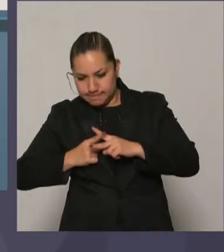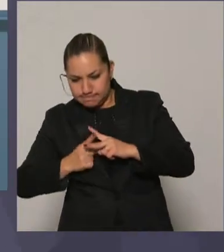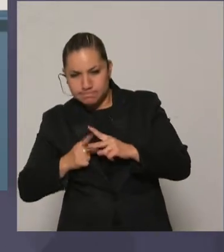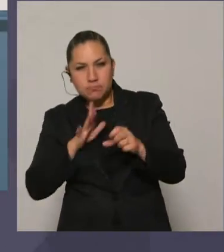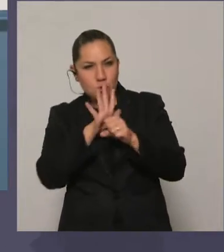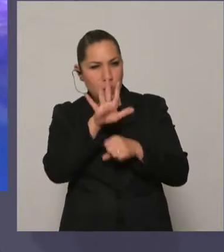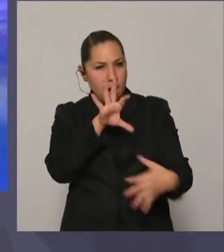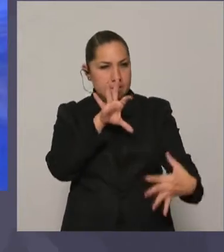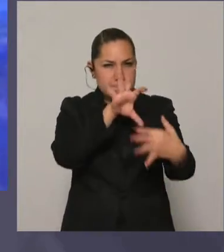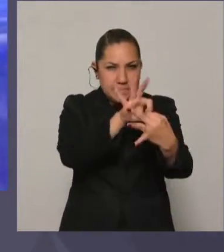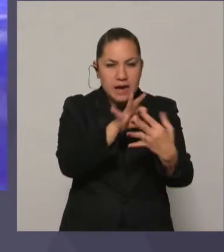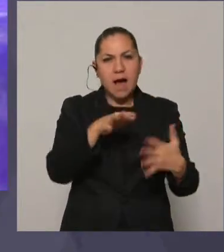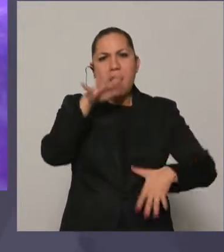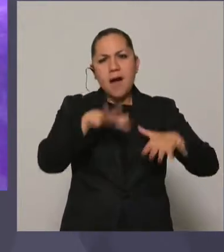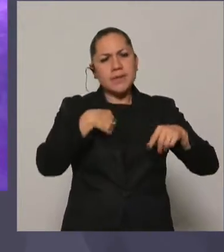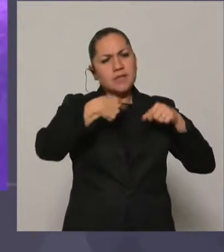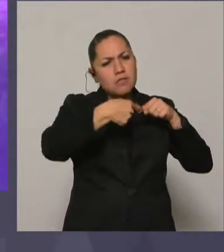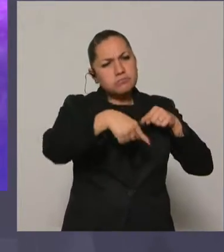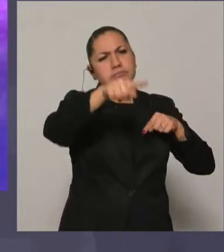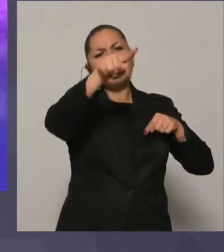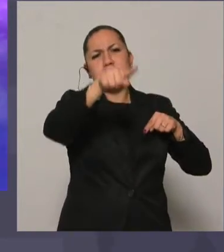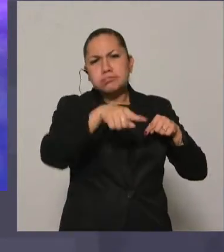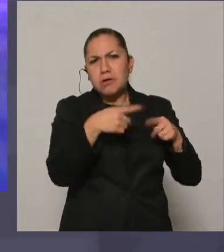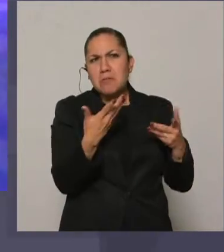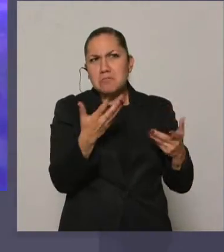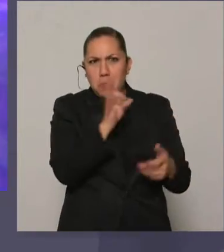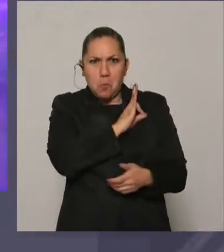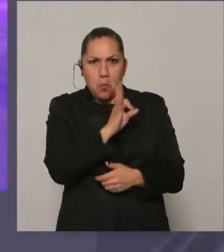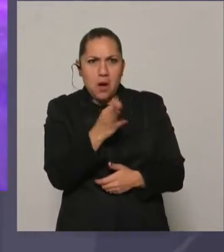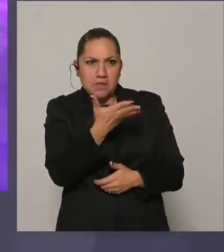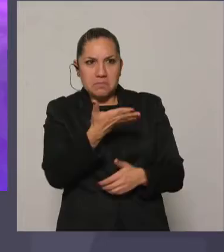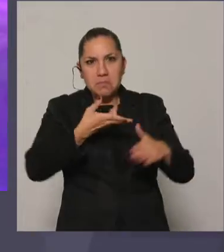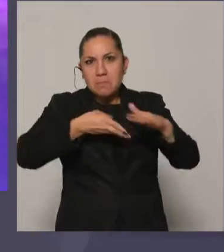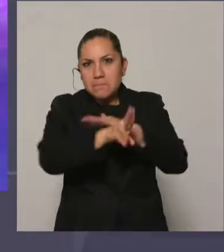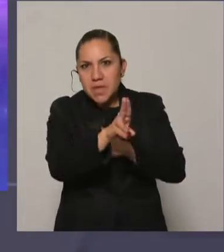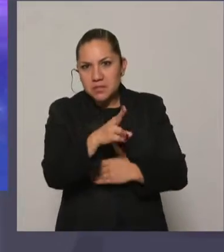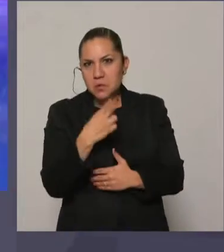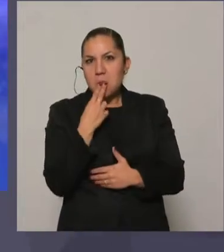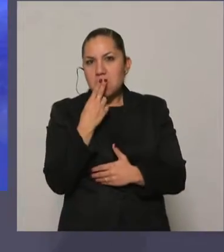que usar el metro muchas veces. Te decía de Tláhuac, por ejemplo, para